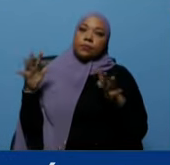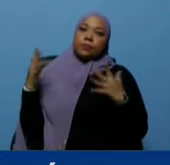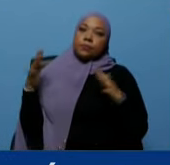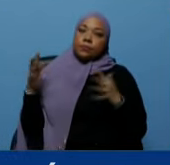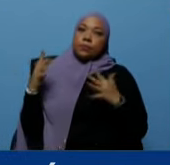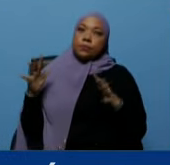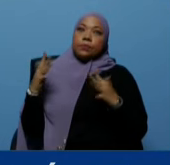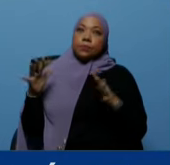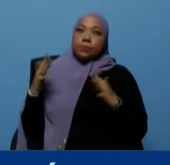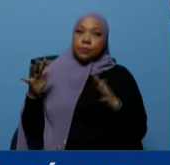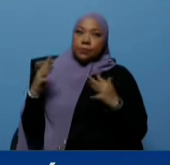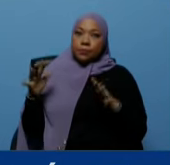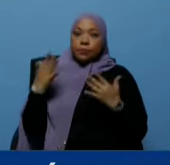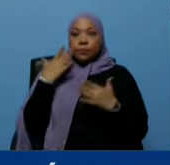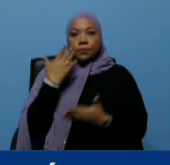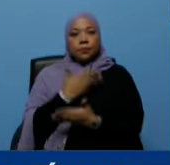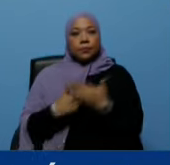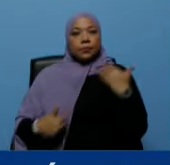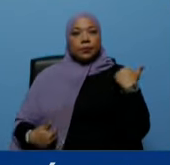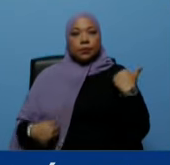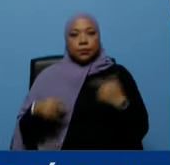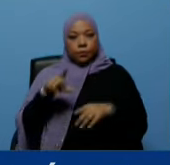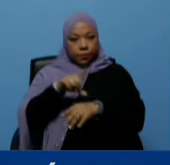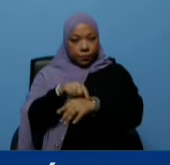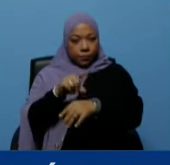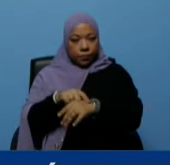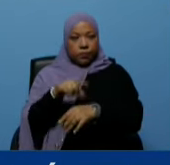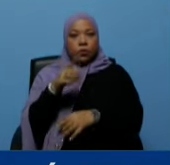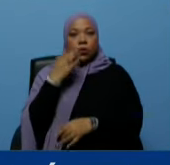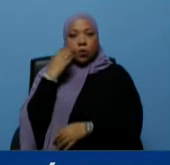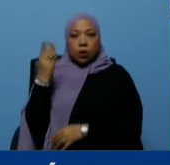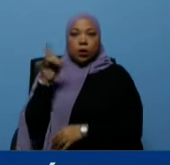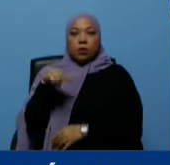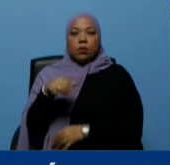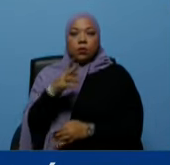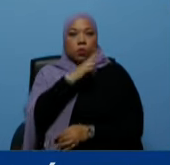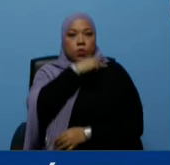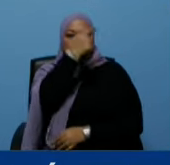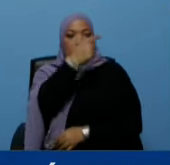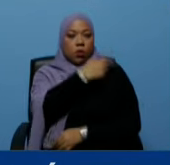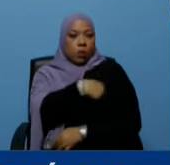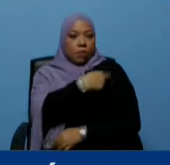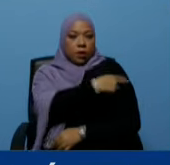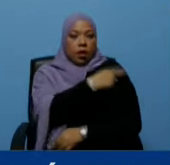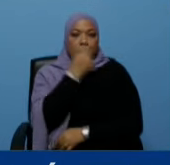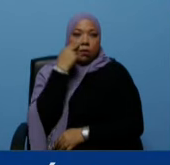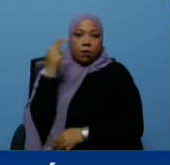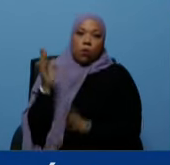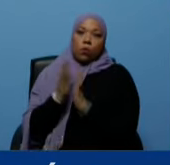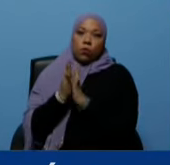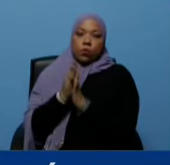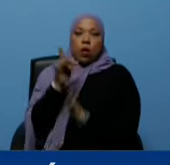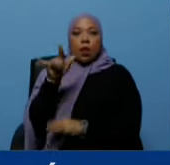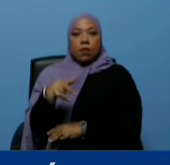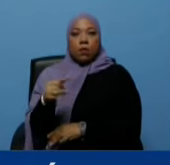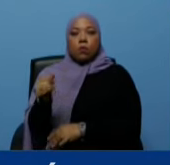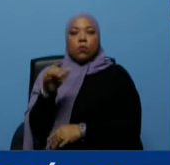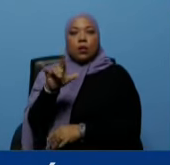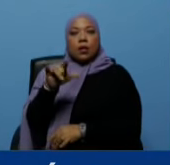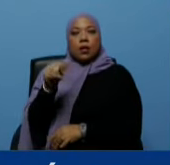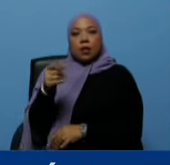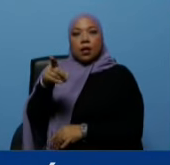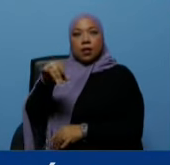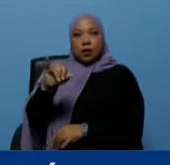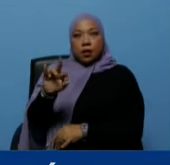Yelitza, dale saludo al doctor Jonathan Alcalá, director del hospital, a la doctora Yadira